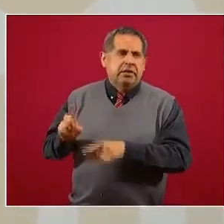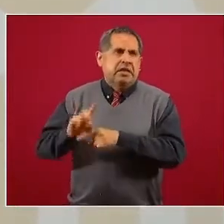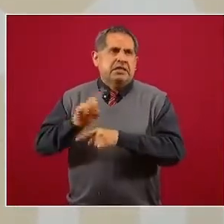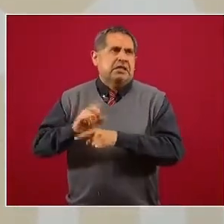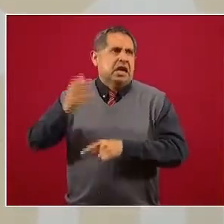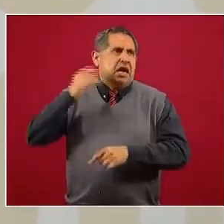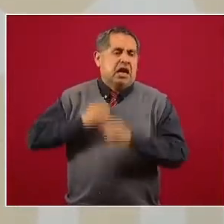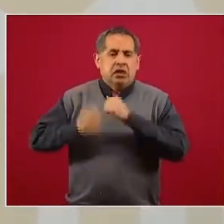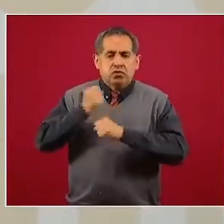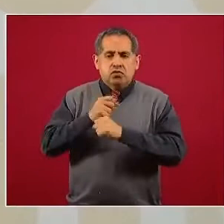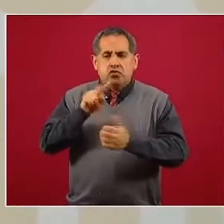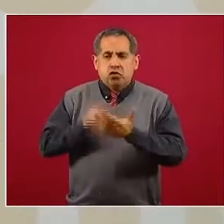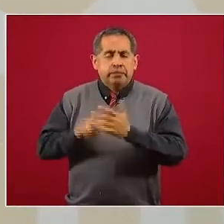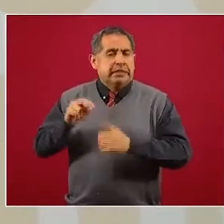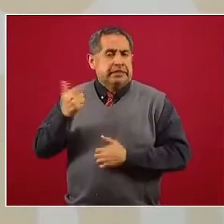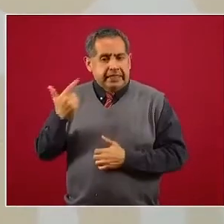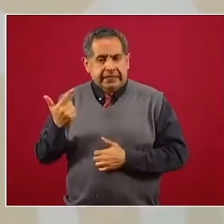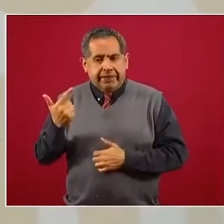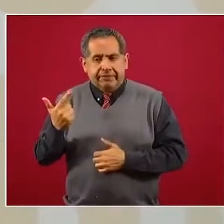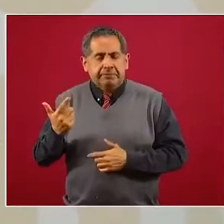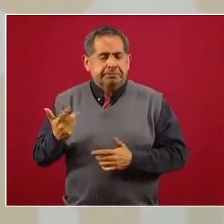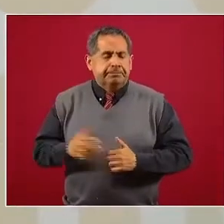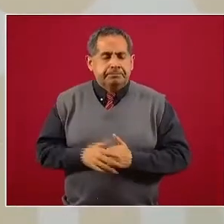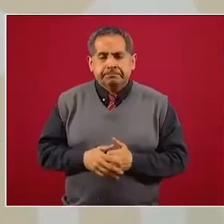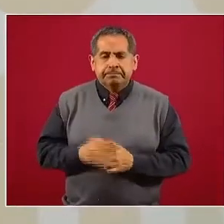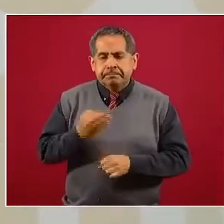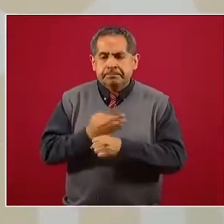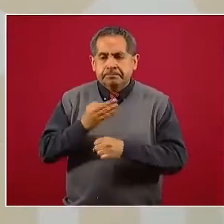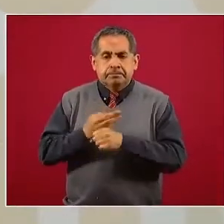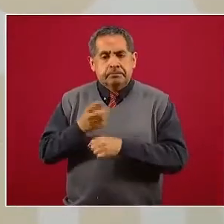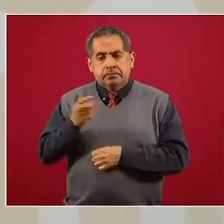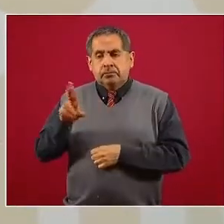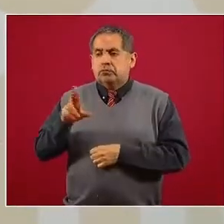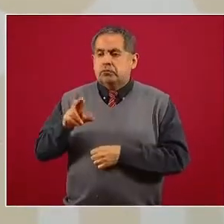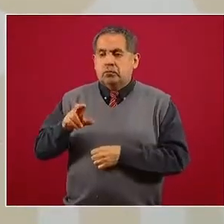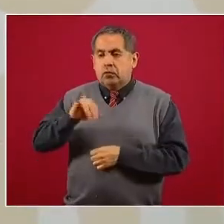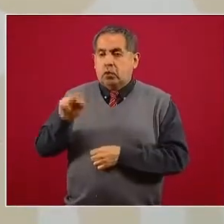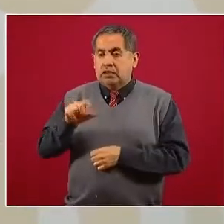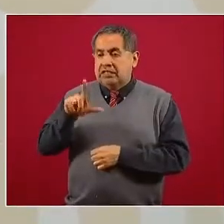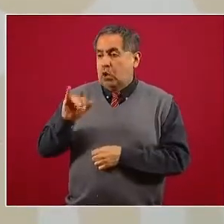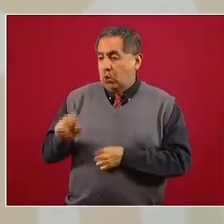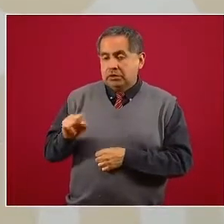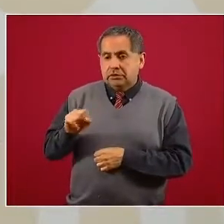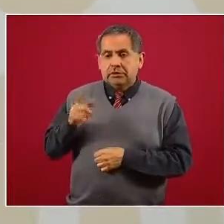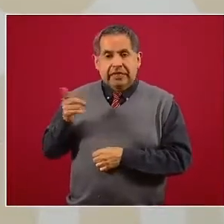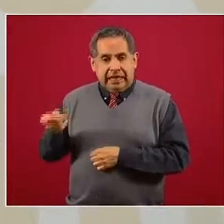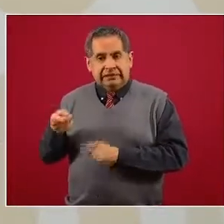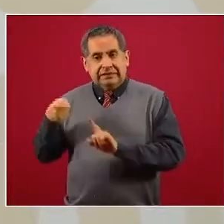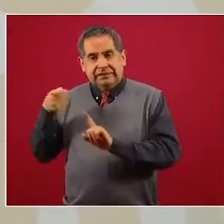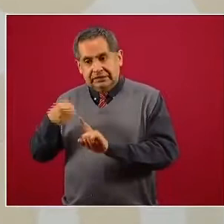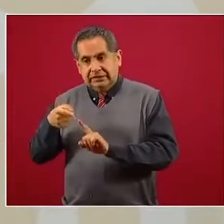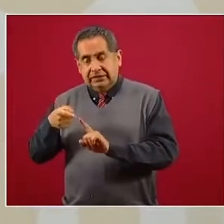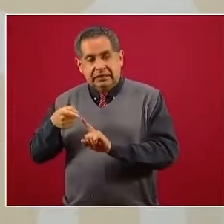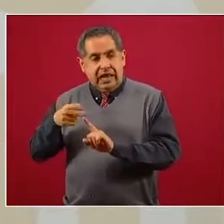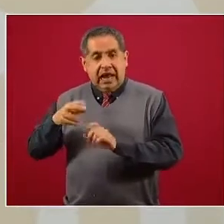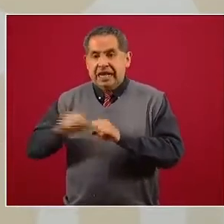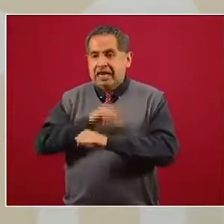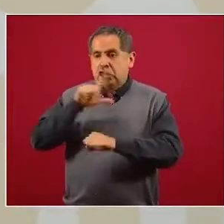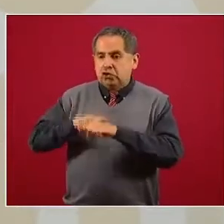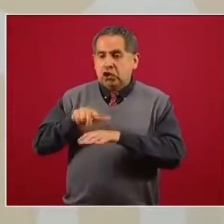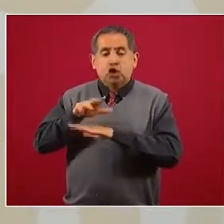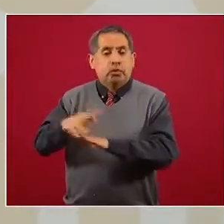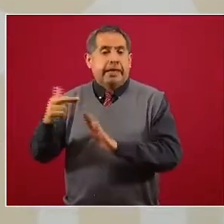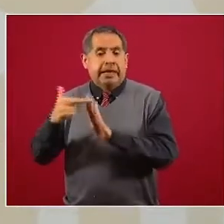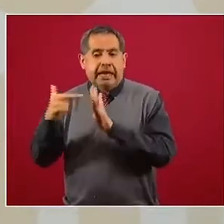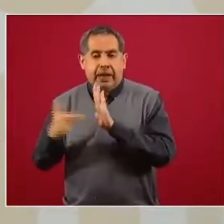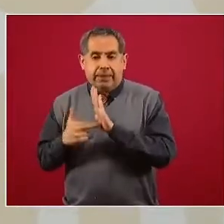el 2007 y en este momento el doctor José Luis Alomía es precisamente nuestro punto focal nacional para asuntos de